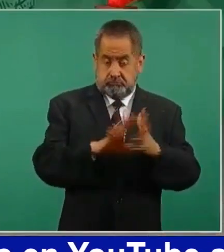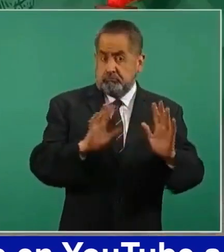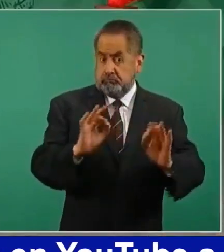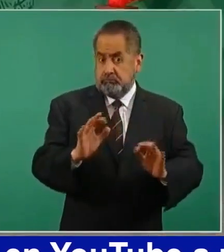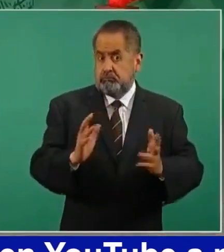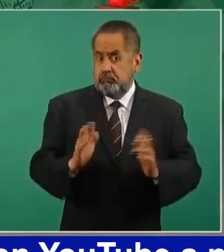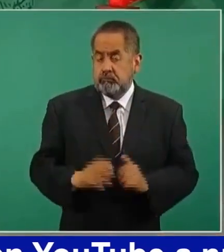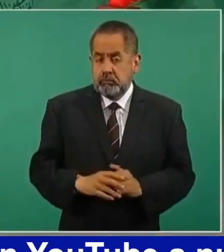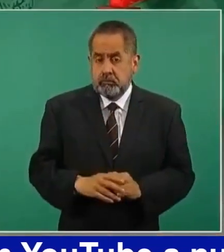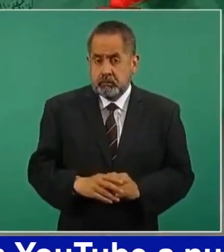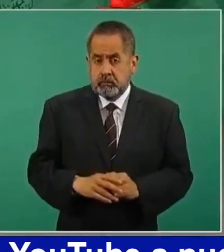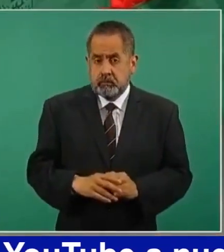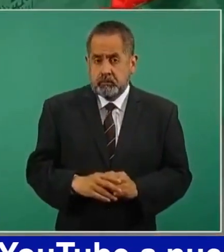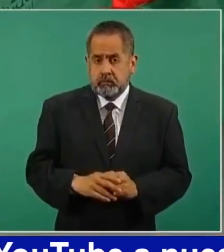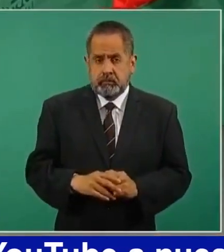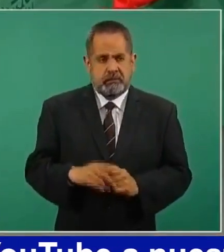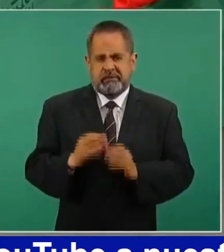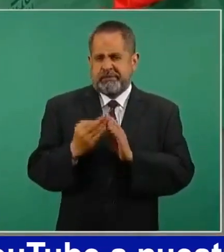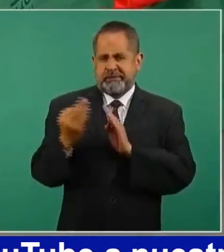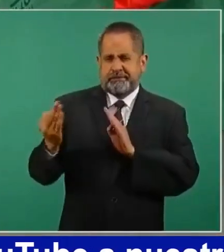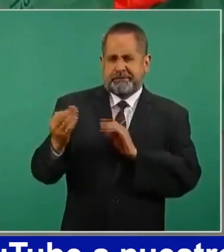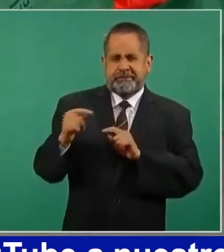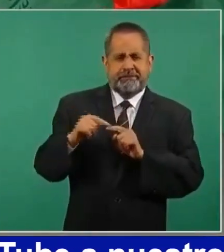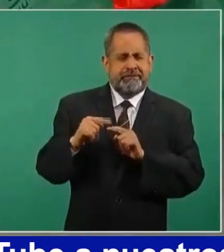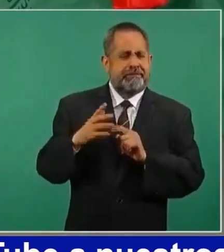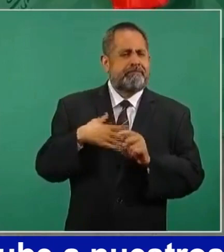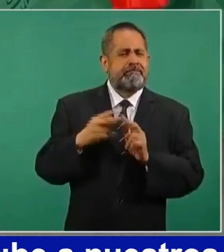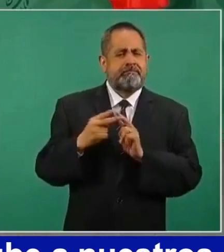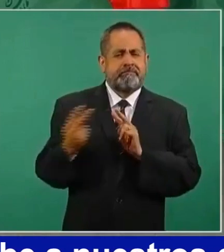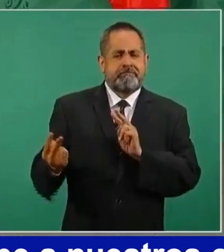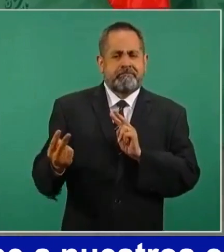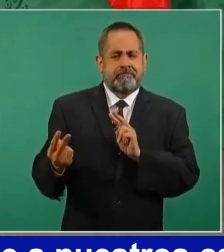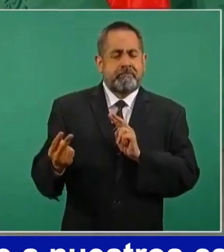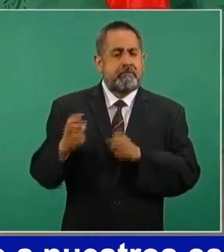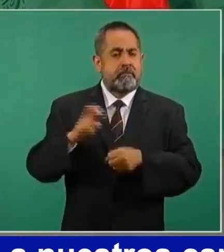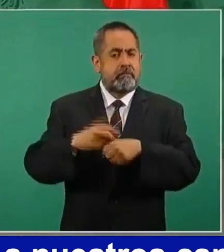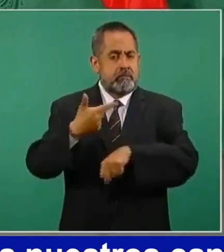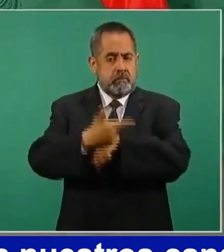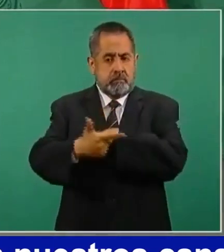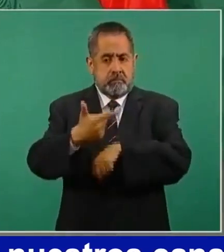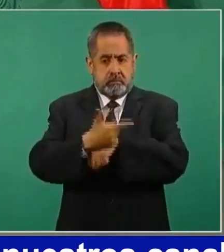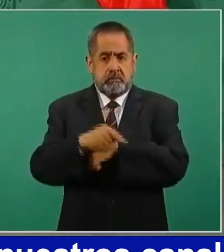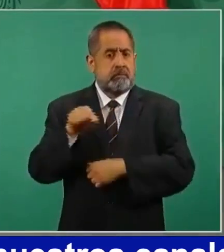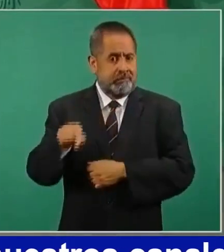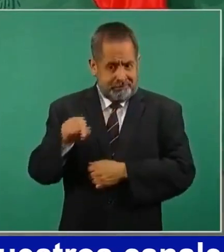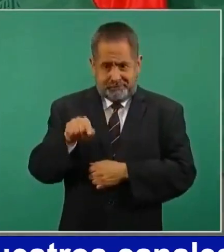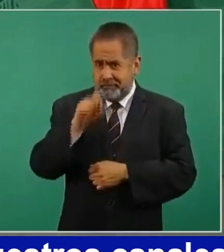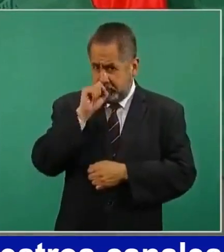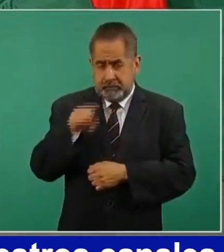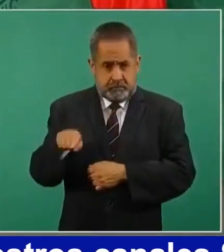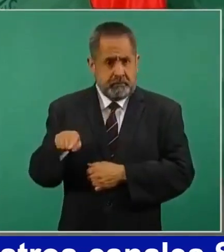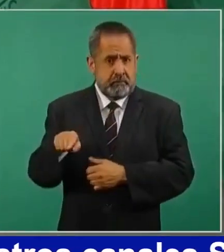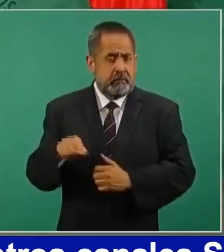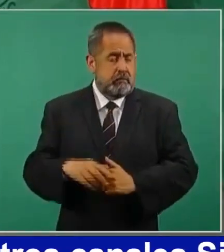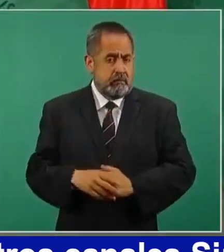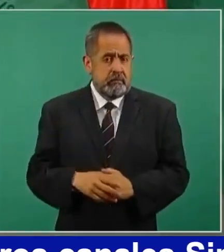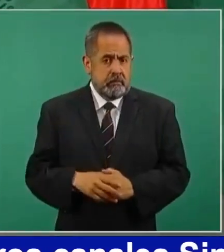Aquí, relativamente cerca, nuestros vecinos de Guatemala,